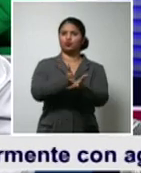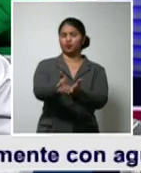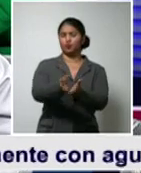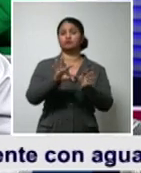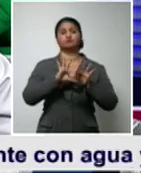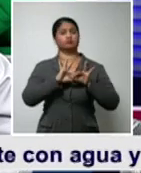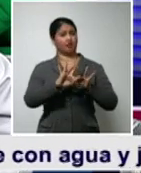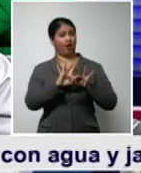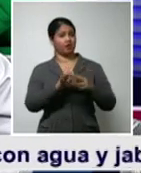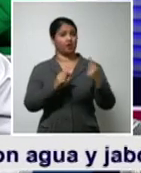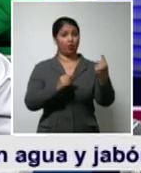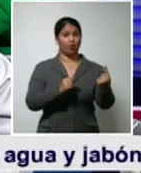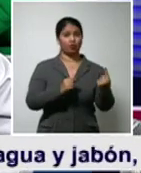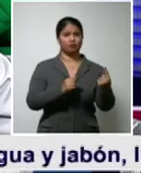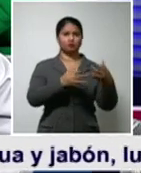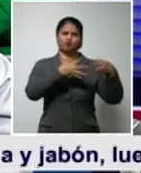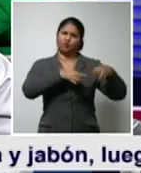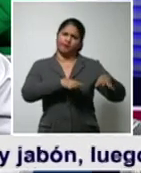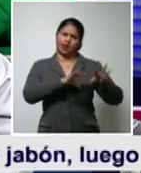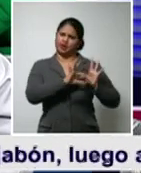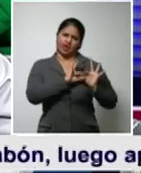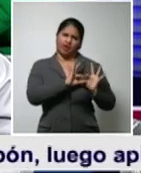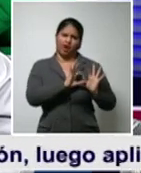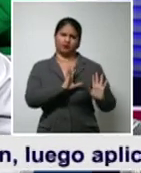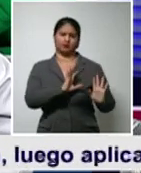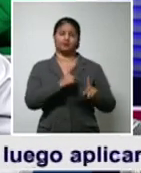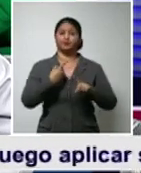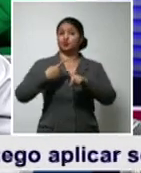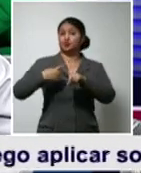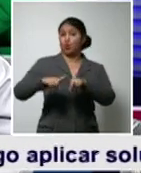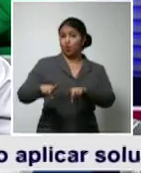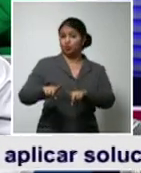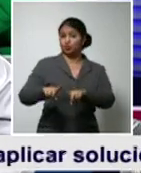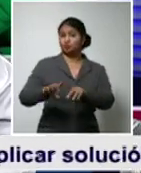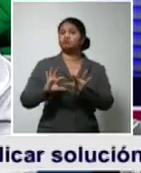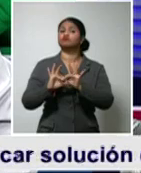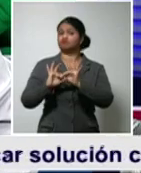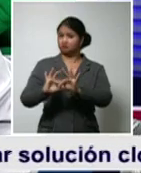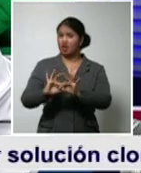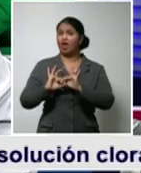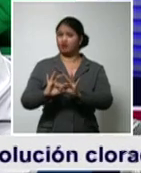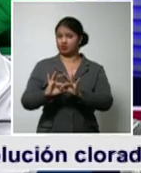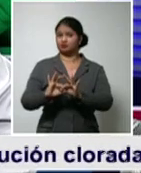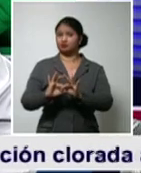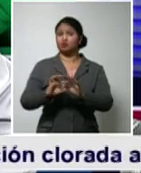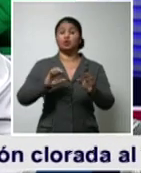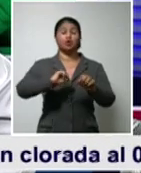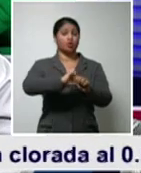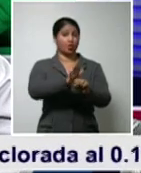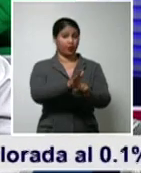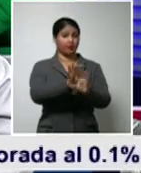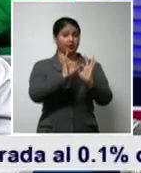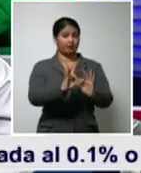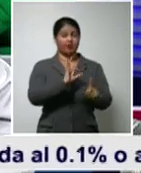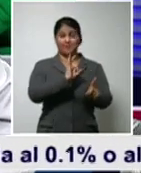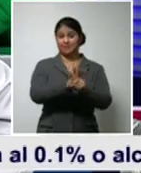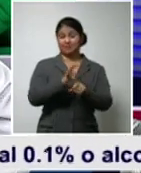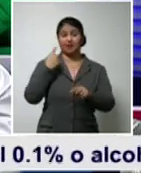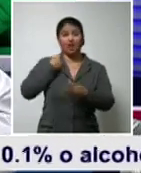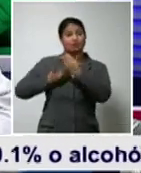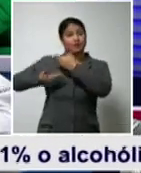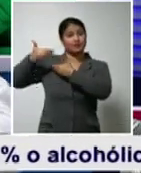estable, y en la pandemia se acumulan un total de 221